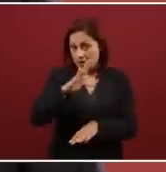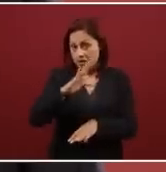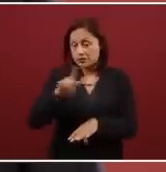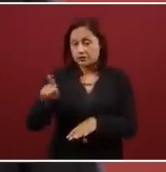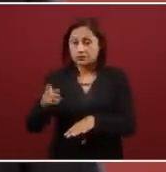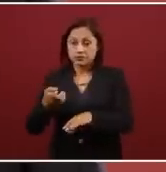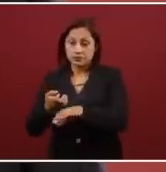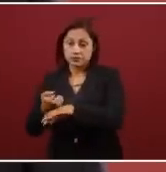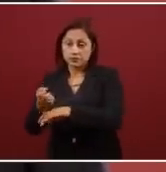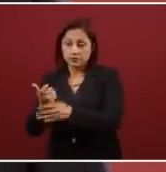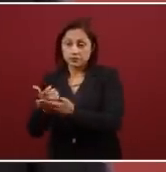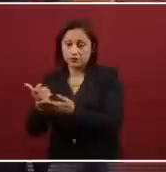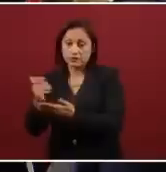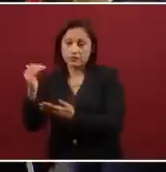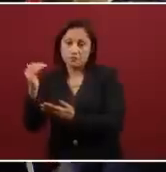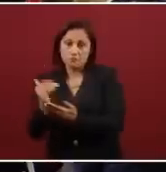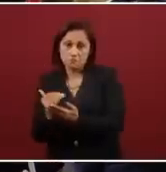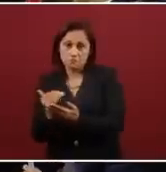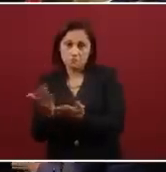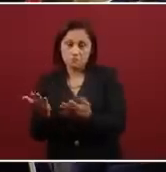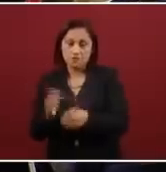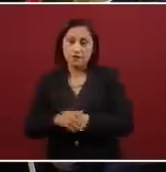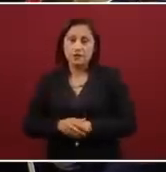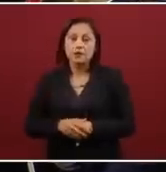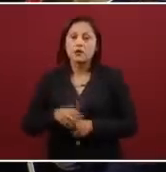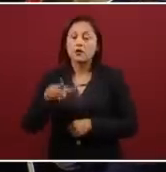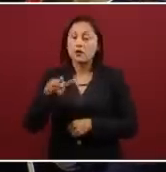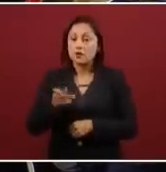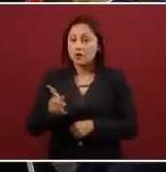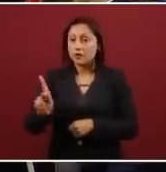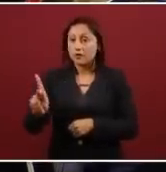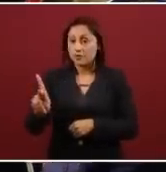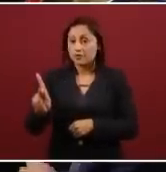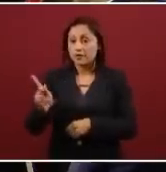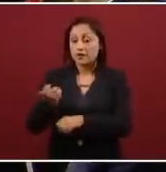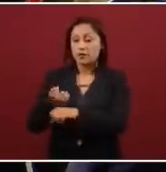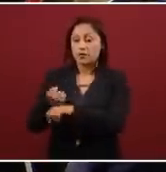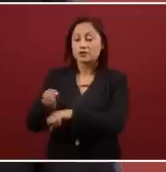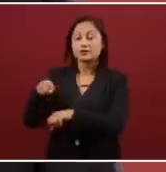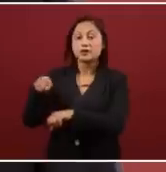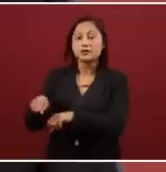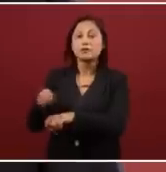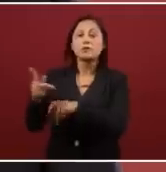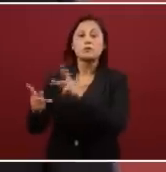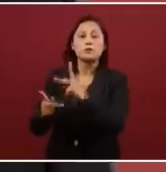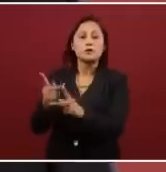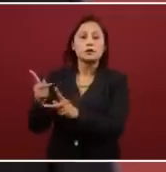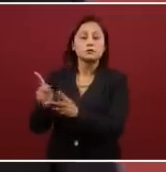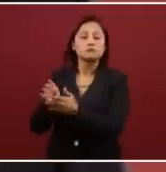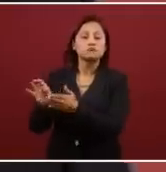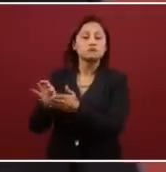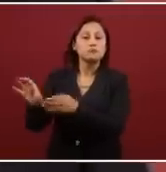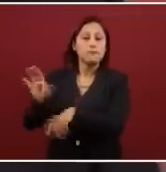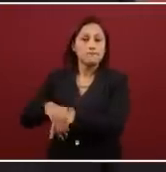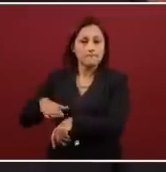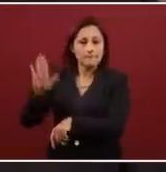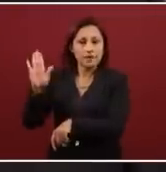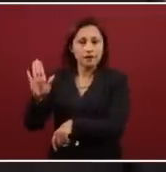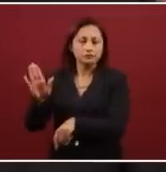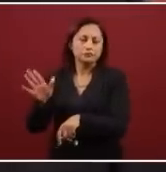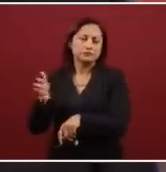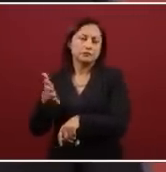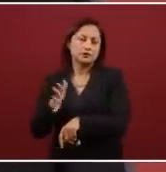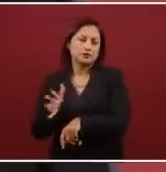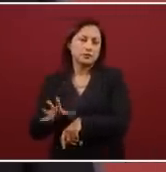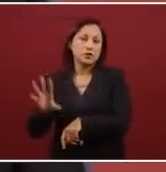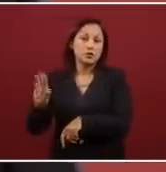estatal, pero el maestro del estado tiene más prestaciones, pueden llegar a tener hasta 90 días